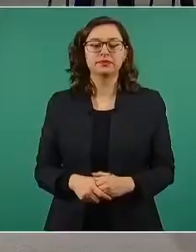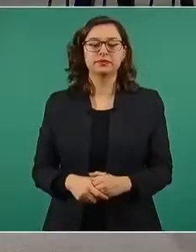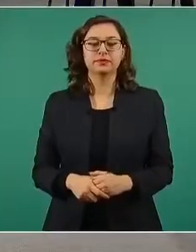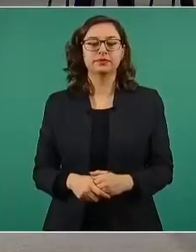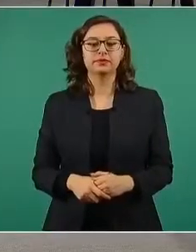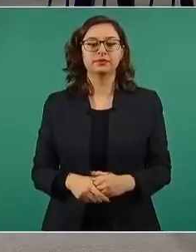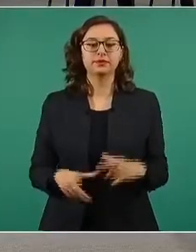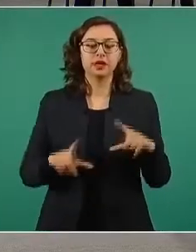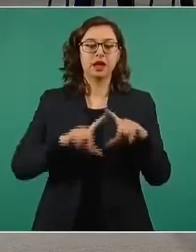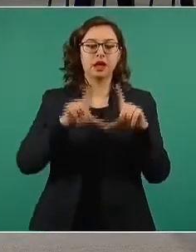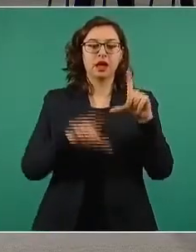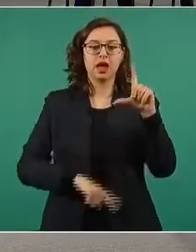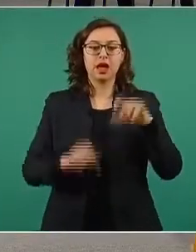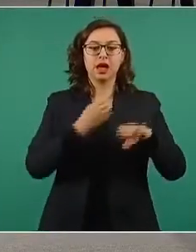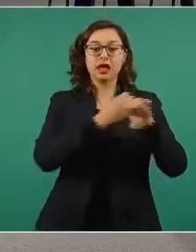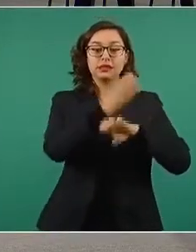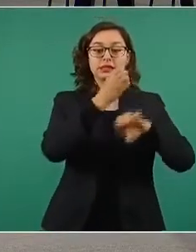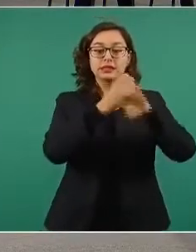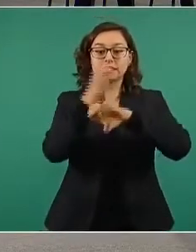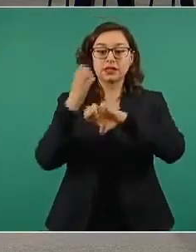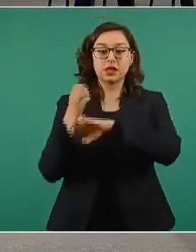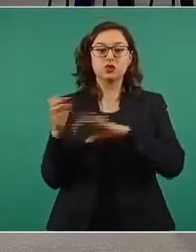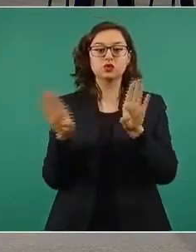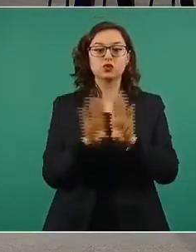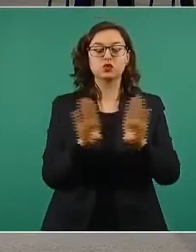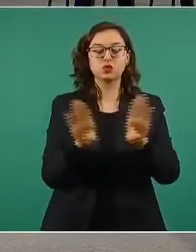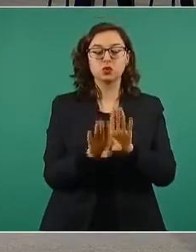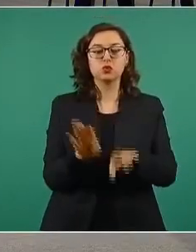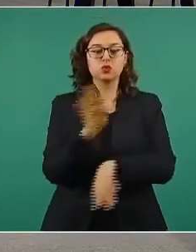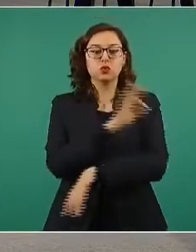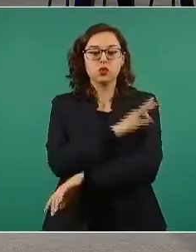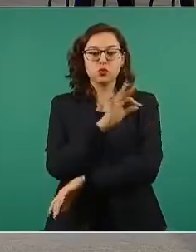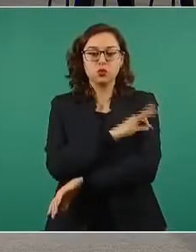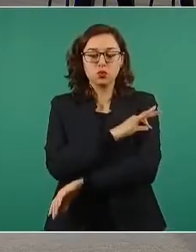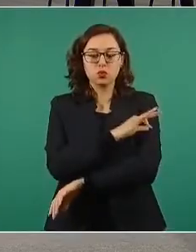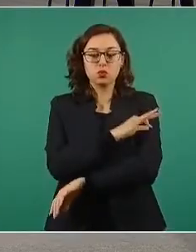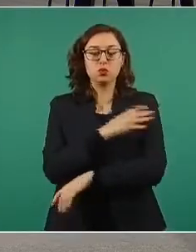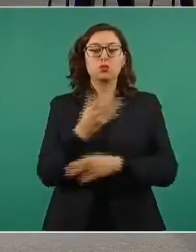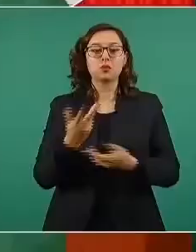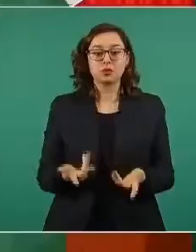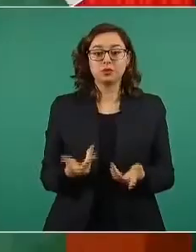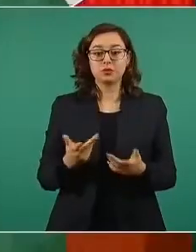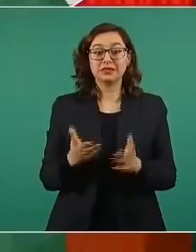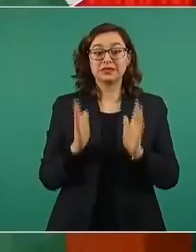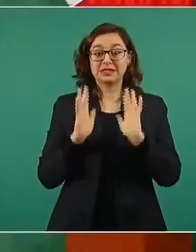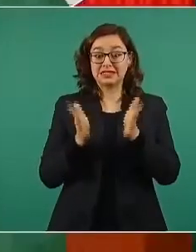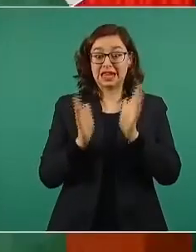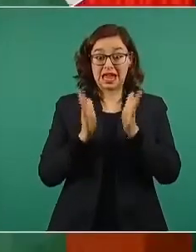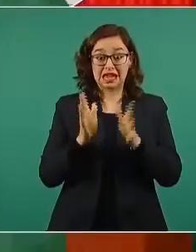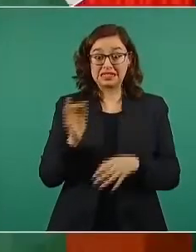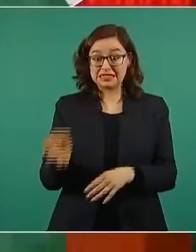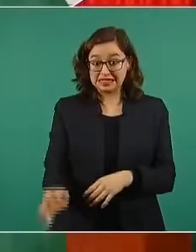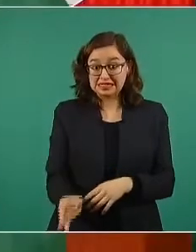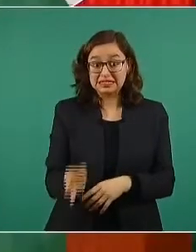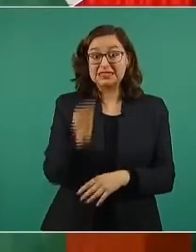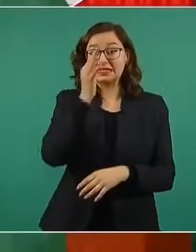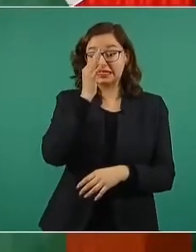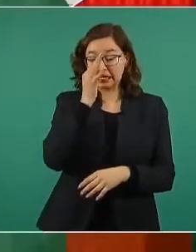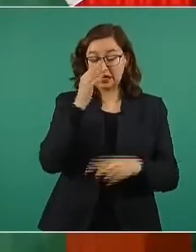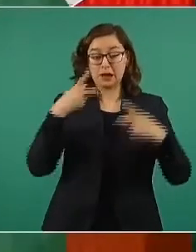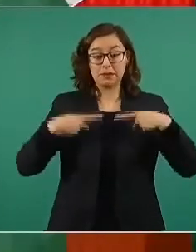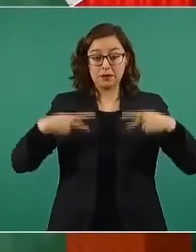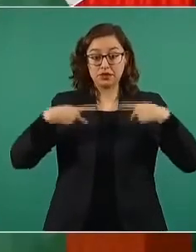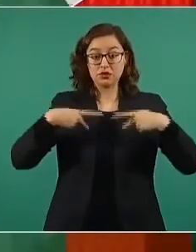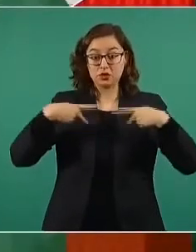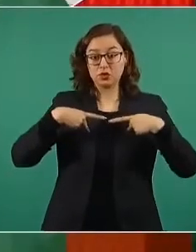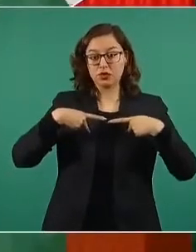semana pasada el doctor Alcocer, pronto estaríamos hablando de que la tercera parte de la población mexicana adulta, que es